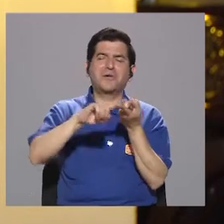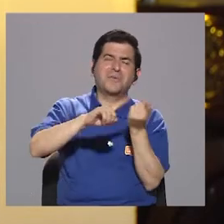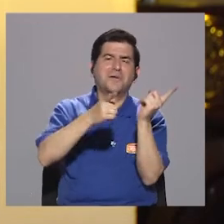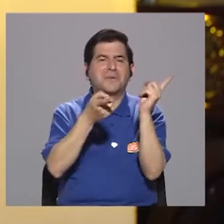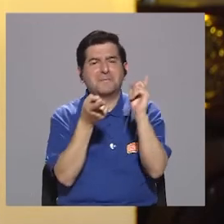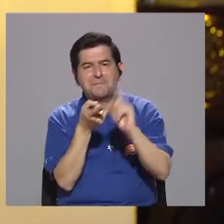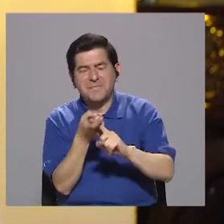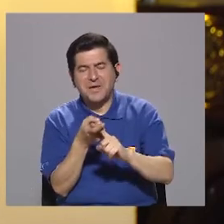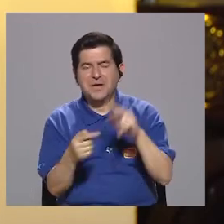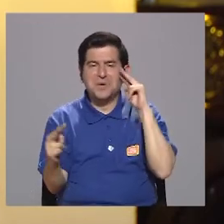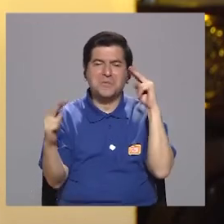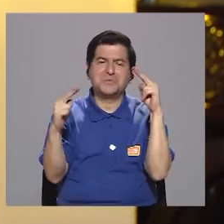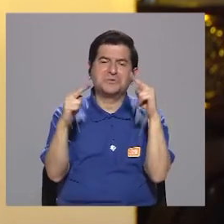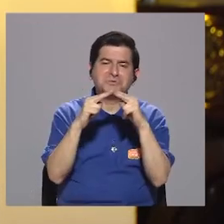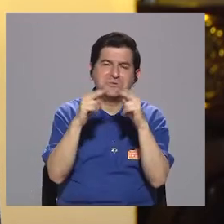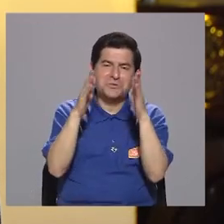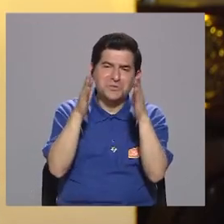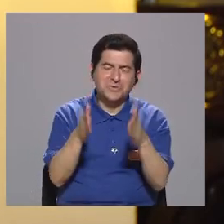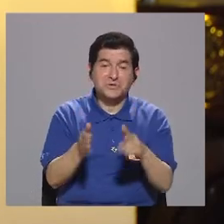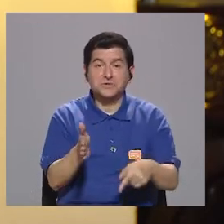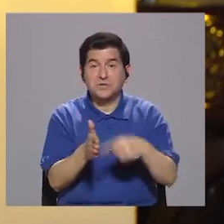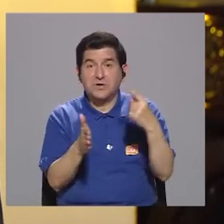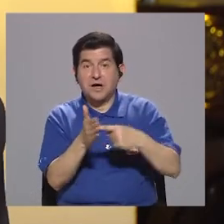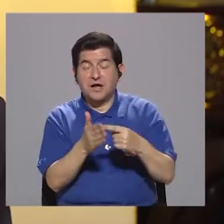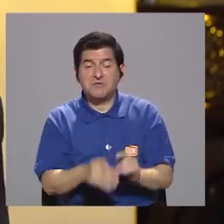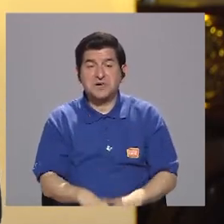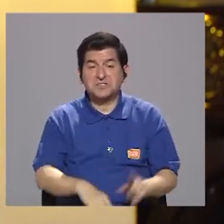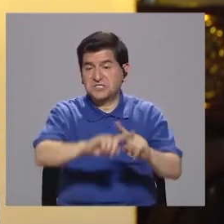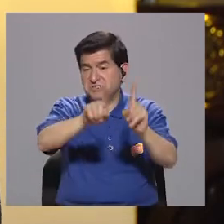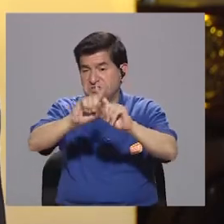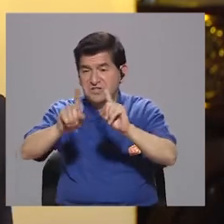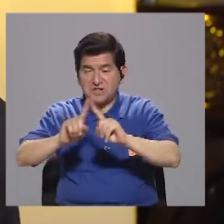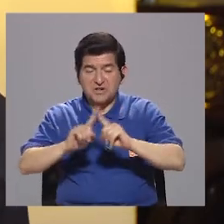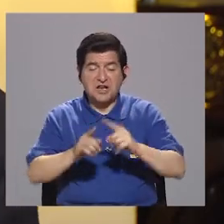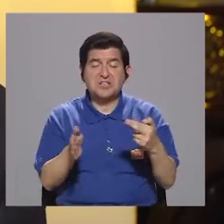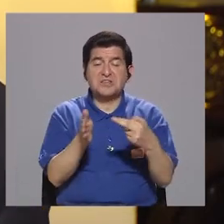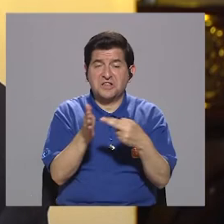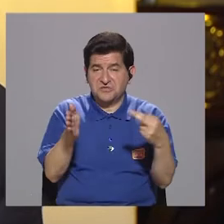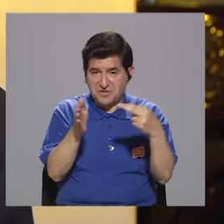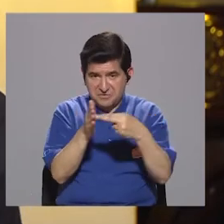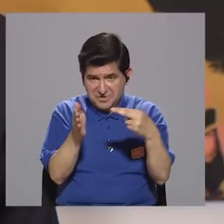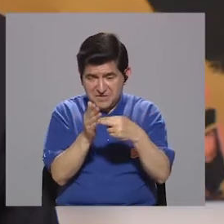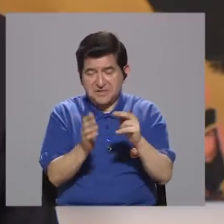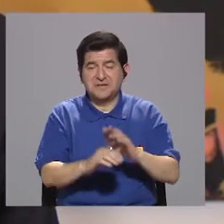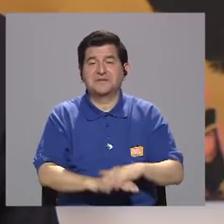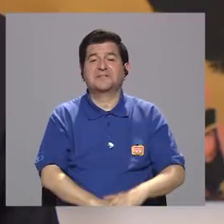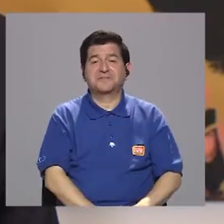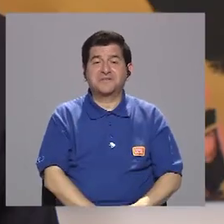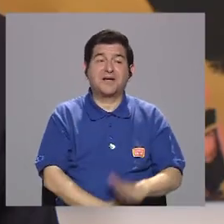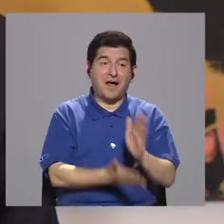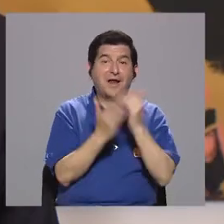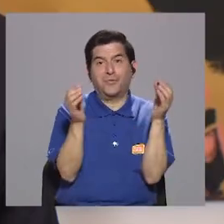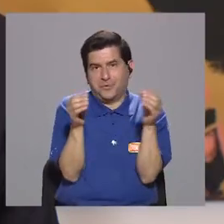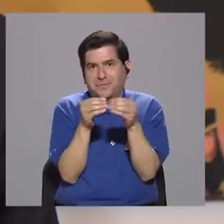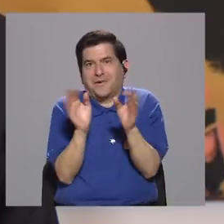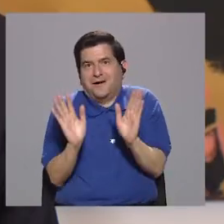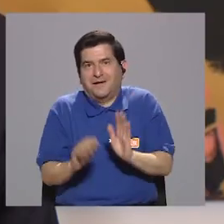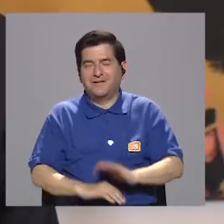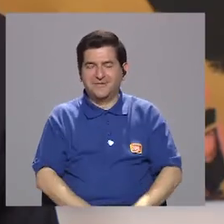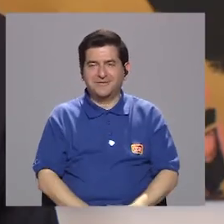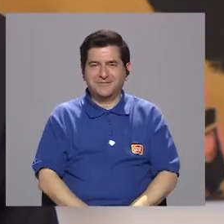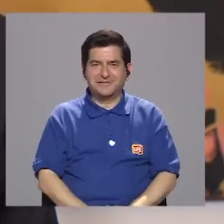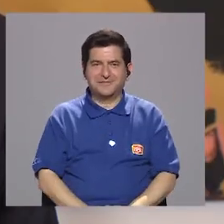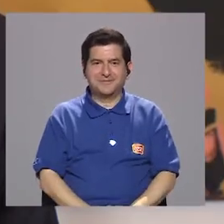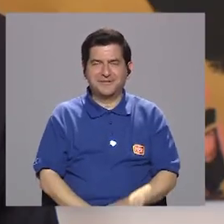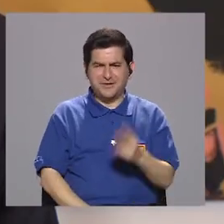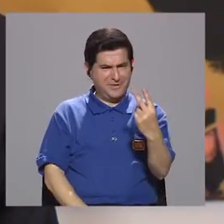amigos, conocidos, a veces unos, a veces había unos que repetían bastante, ¿verdad? Pero el doctor